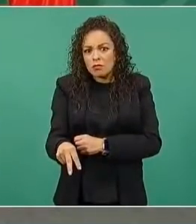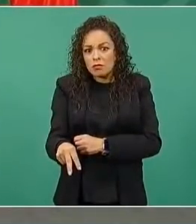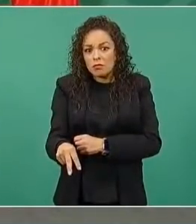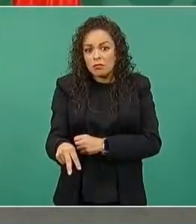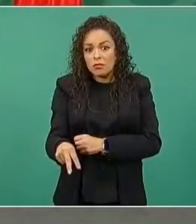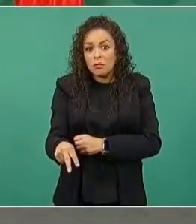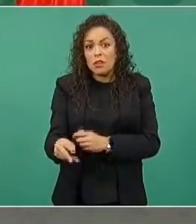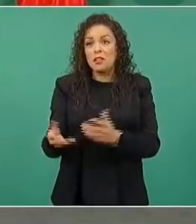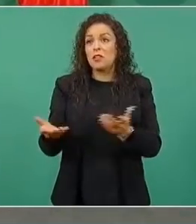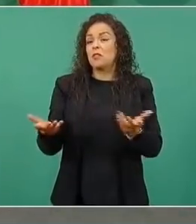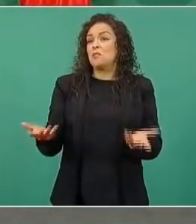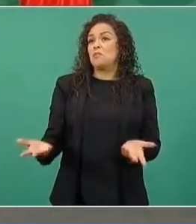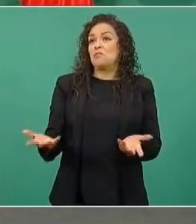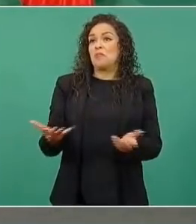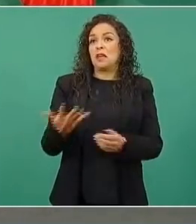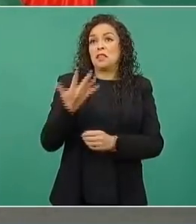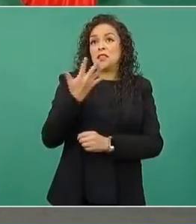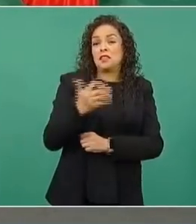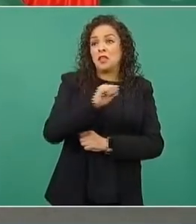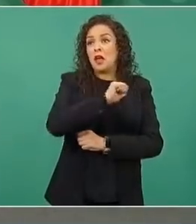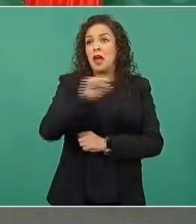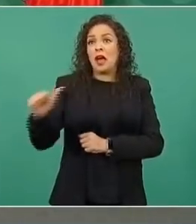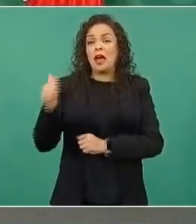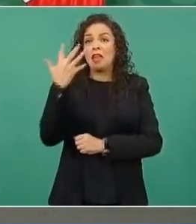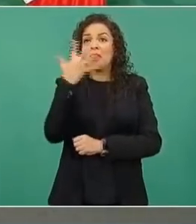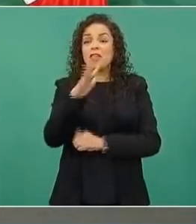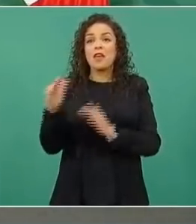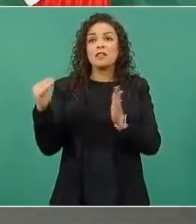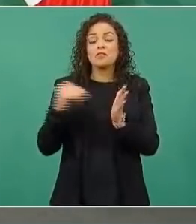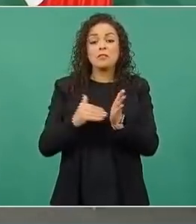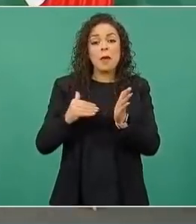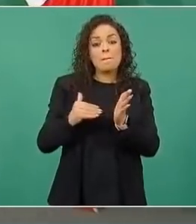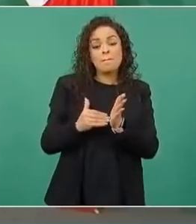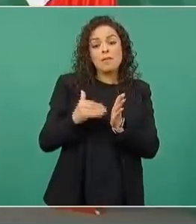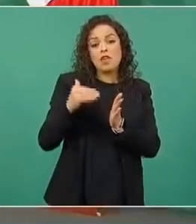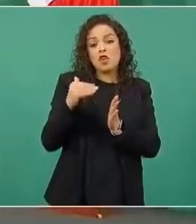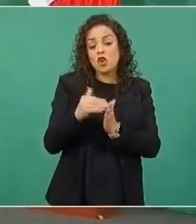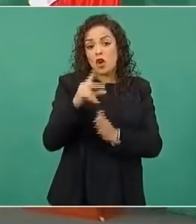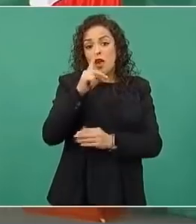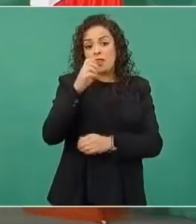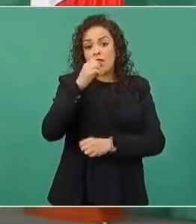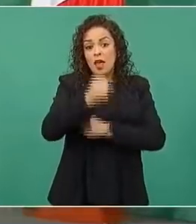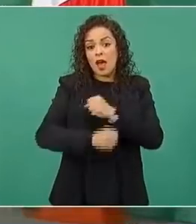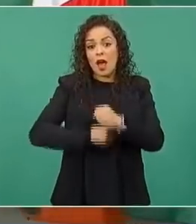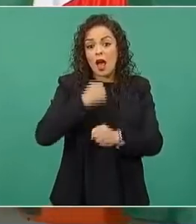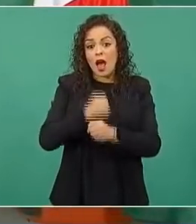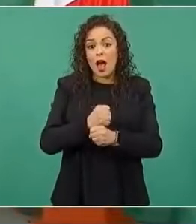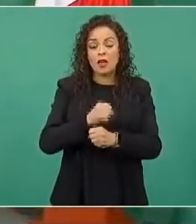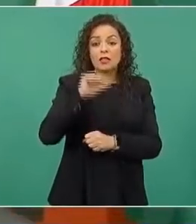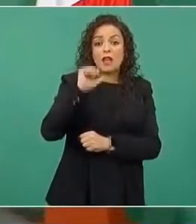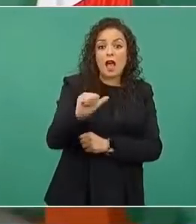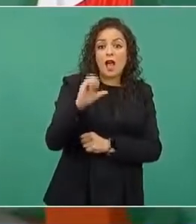pues de 5 a 10 mil millones de años antes de la era cristiana,